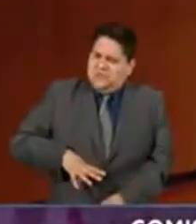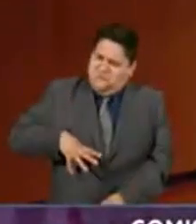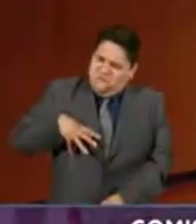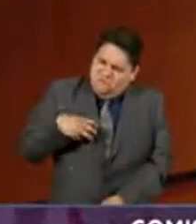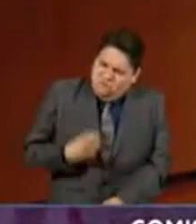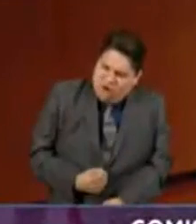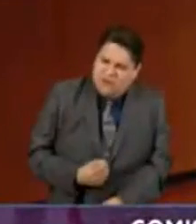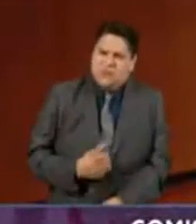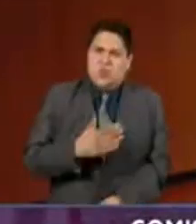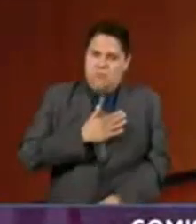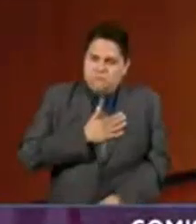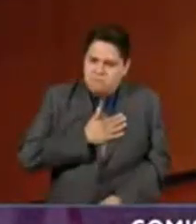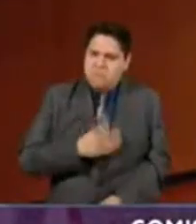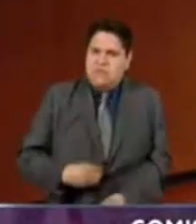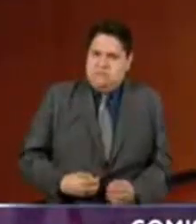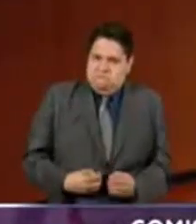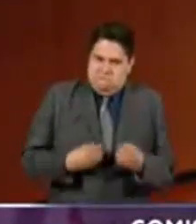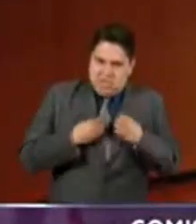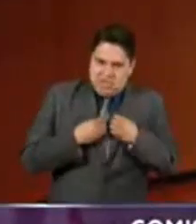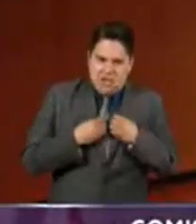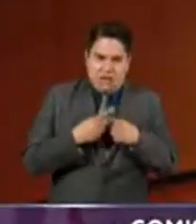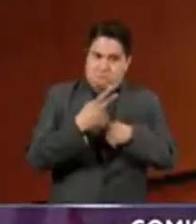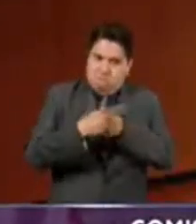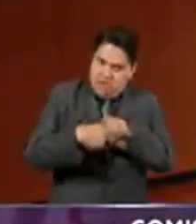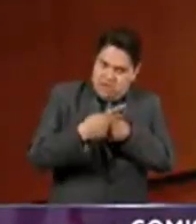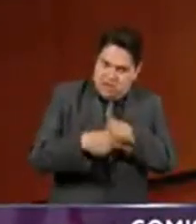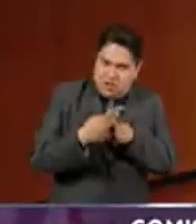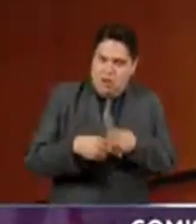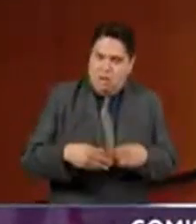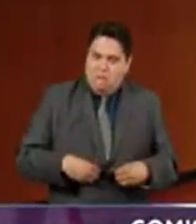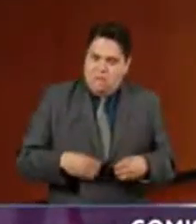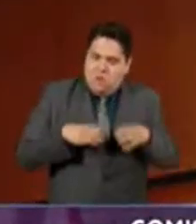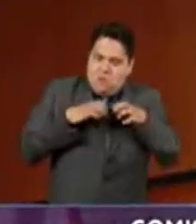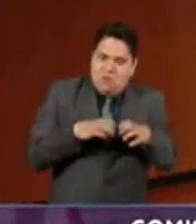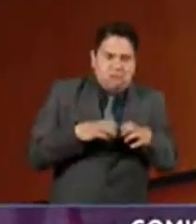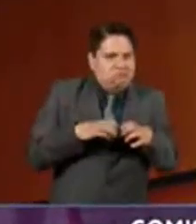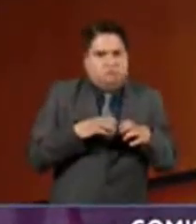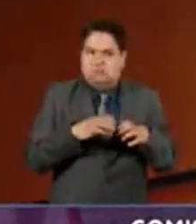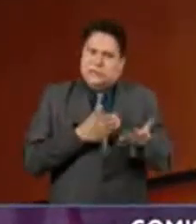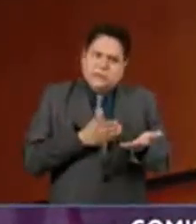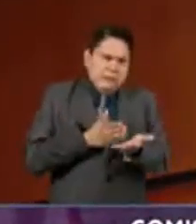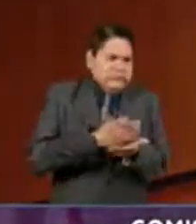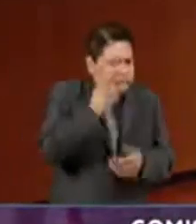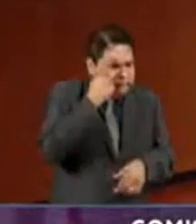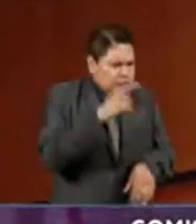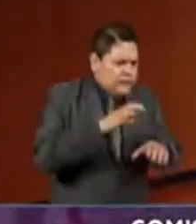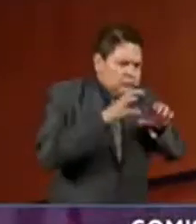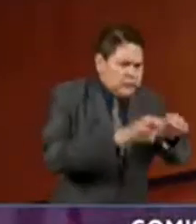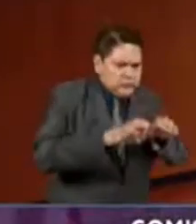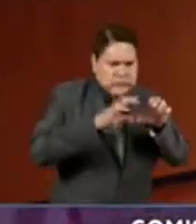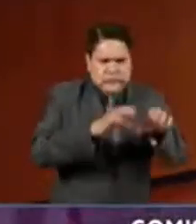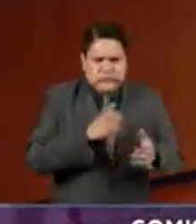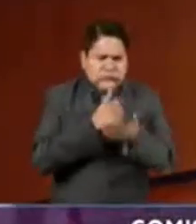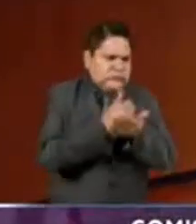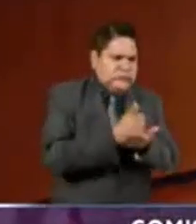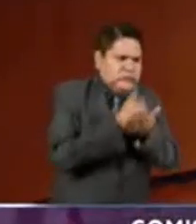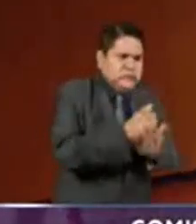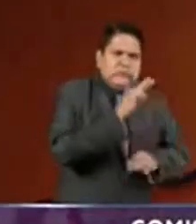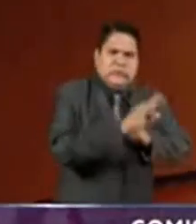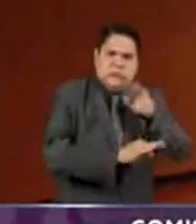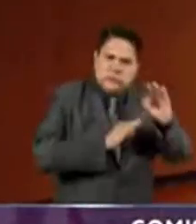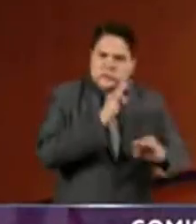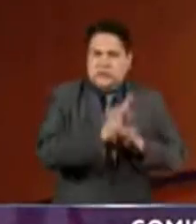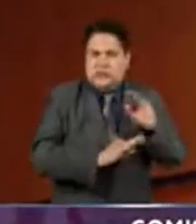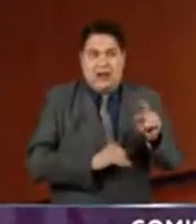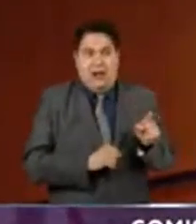sacrificios personales al arriesgar su propia seguridad para ayudar a los pacientes que lo necesitan. Gracias a su